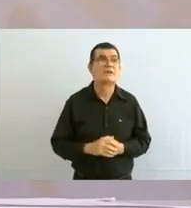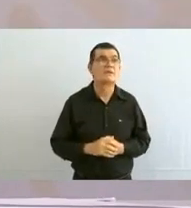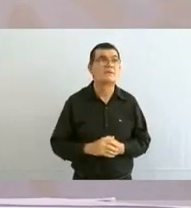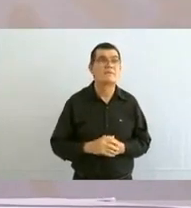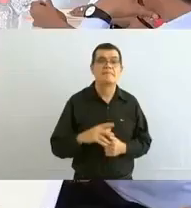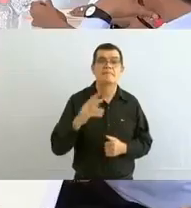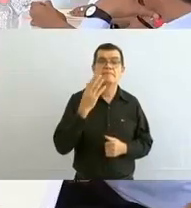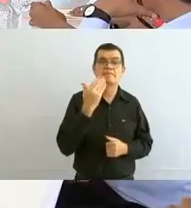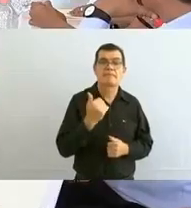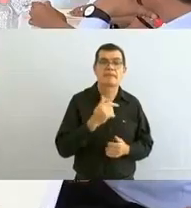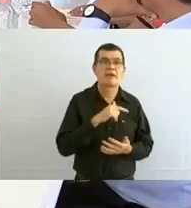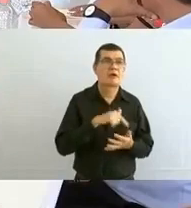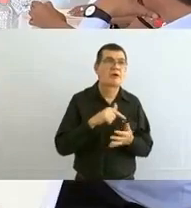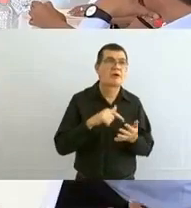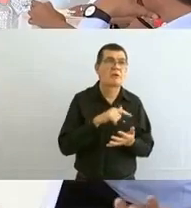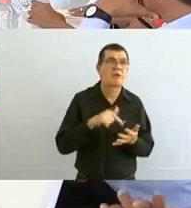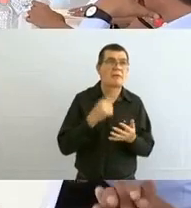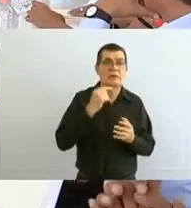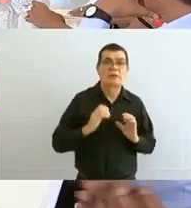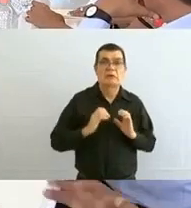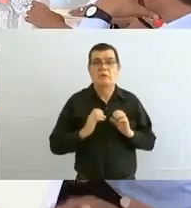no tienen espacio los conservadores.